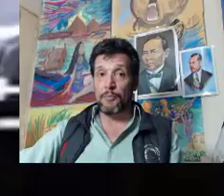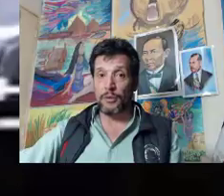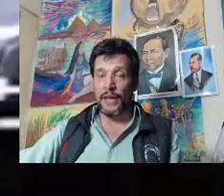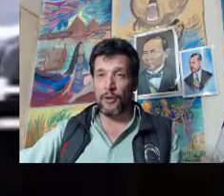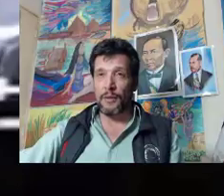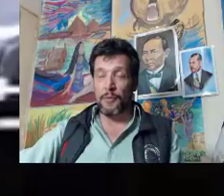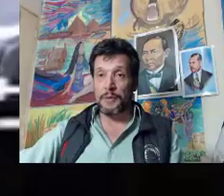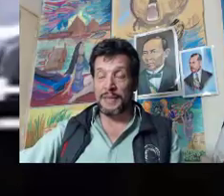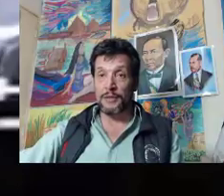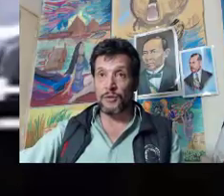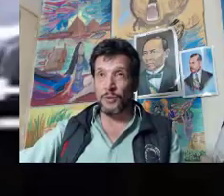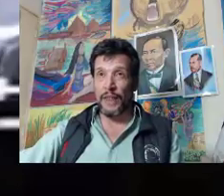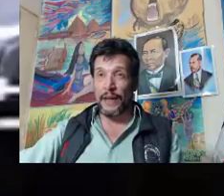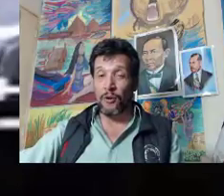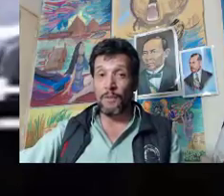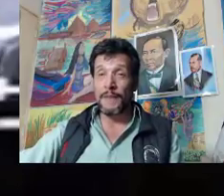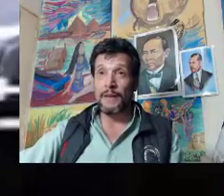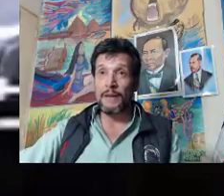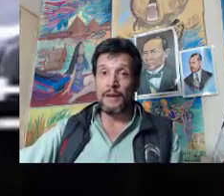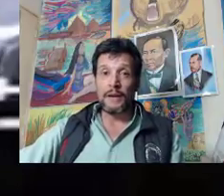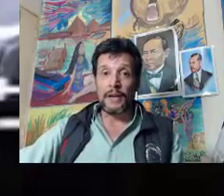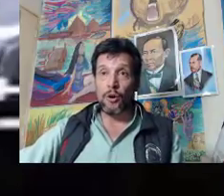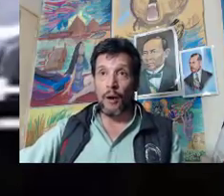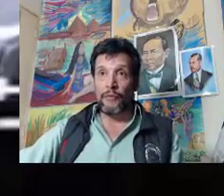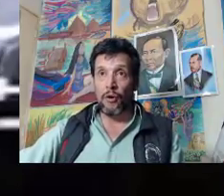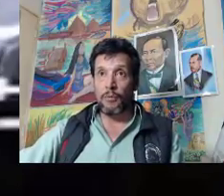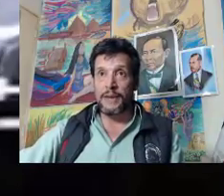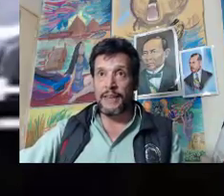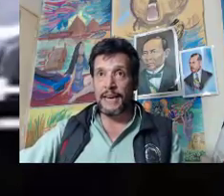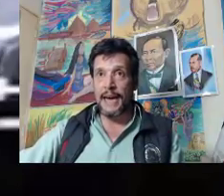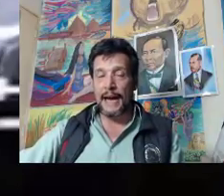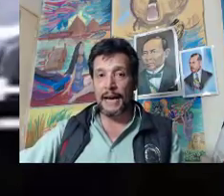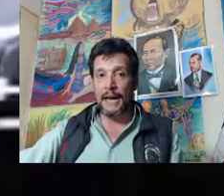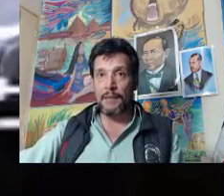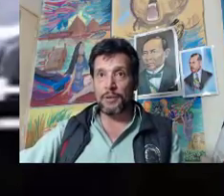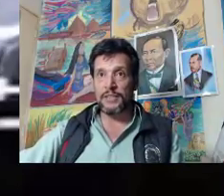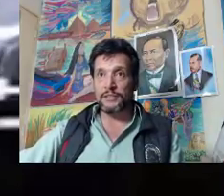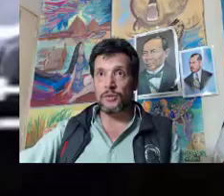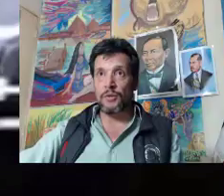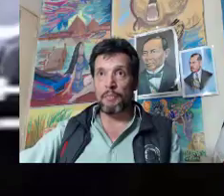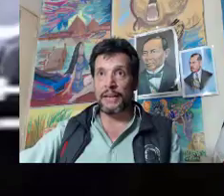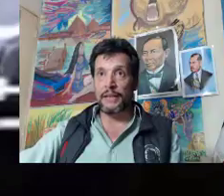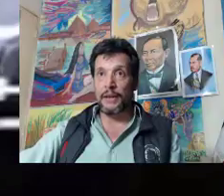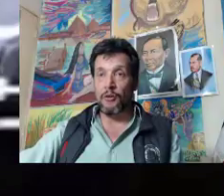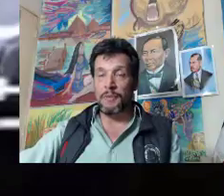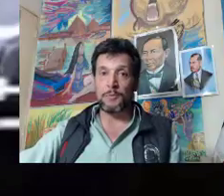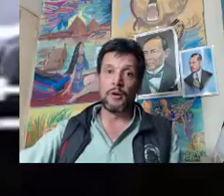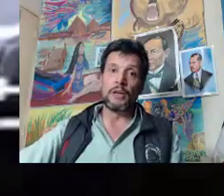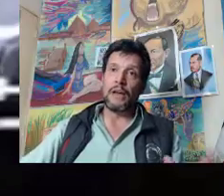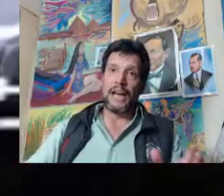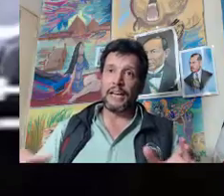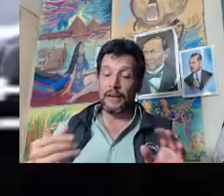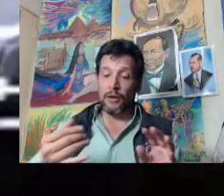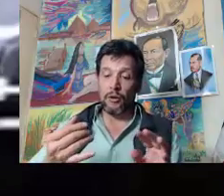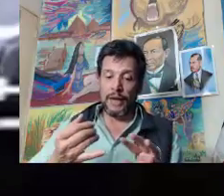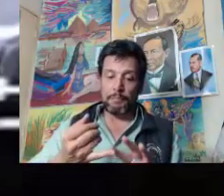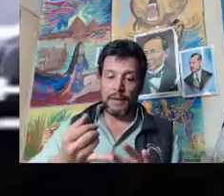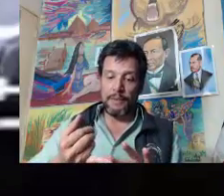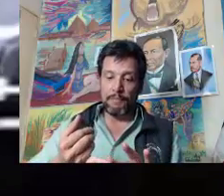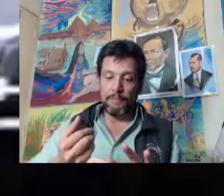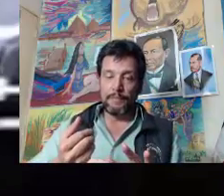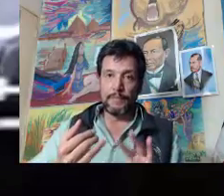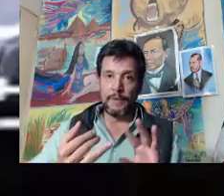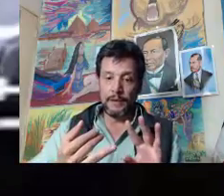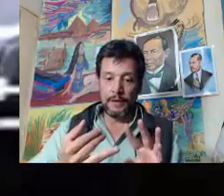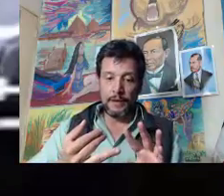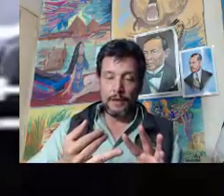Tiene un diputado de Movimiento Ciudadano que yo cuando lo vi dije, ah, caray, pues si estos son parte de lo mismo. Hay que recordar